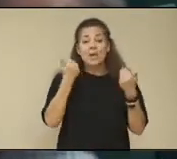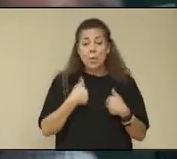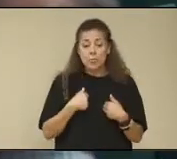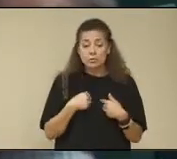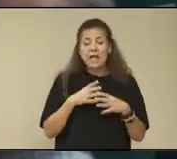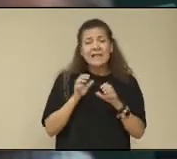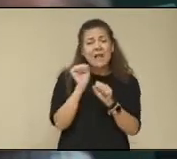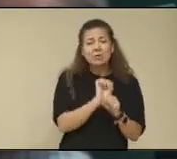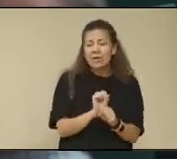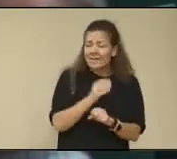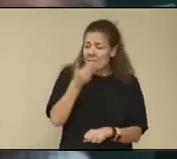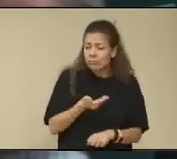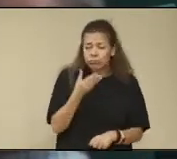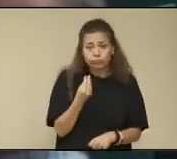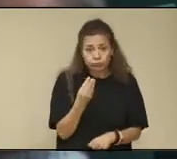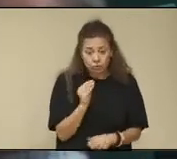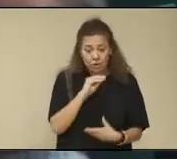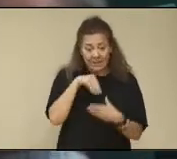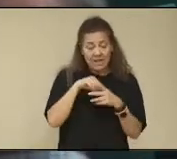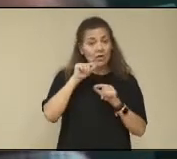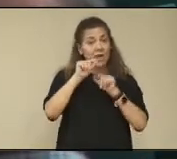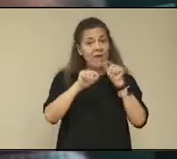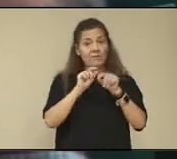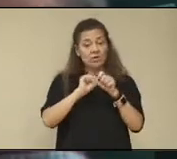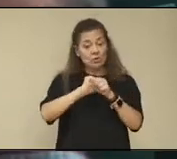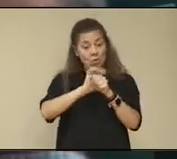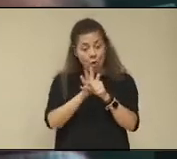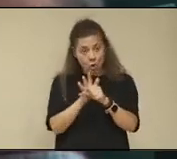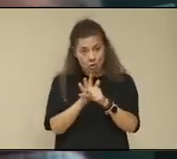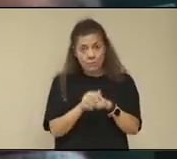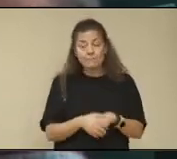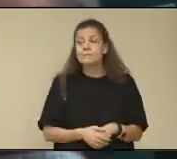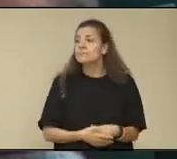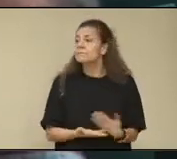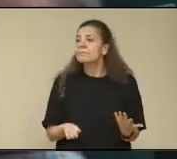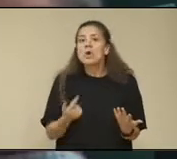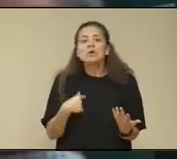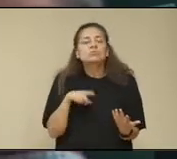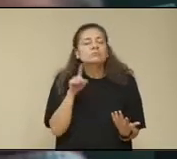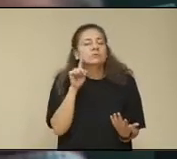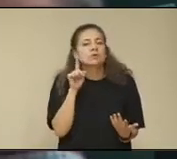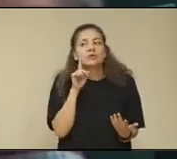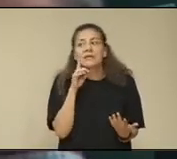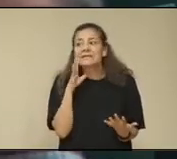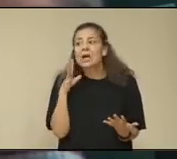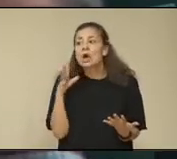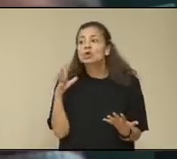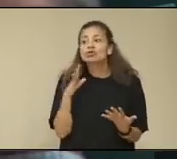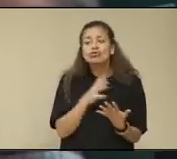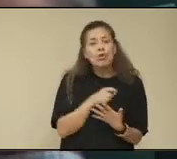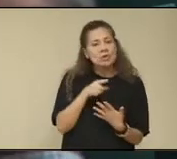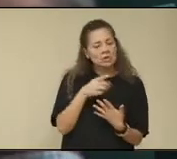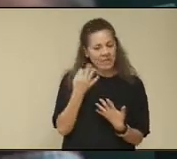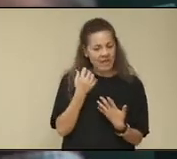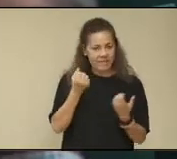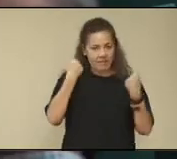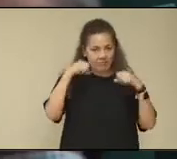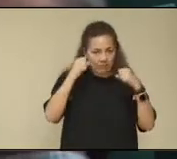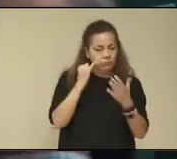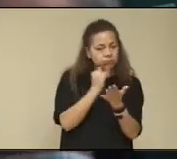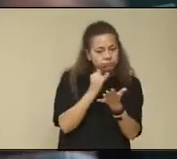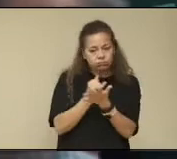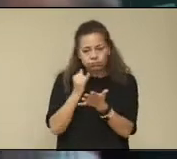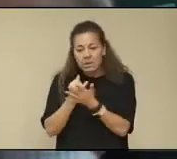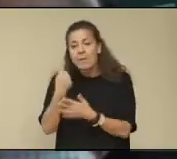tan importantes también en las infecciones de coronavirus, no sé hasta qué punto todo esto hay que ensayarlo para ver cómo